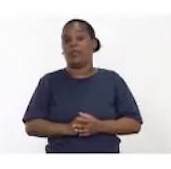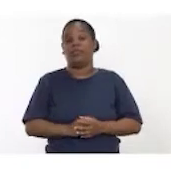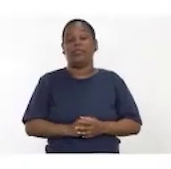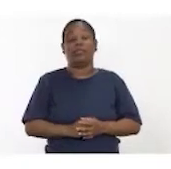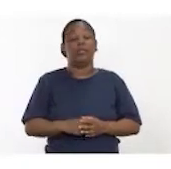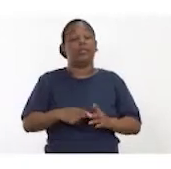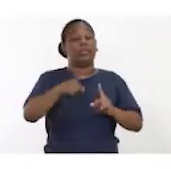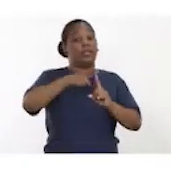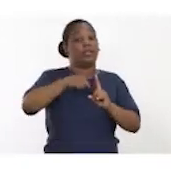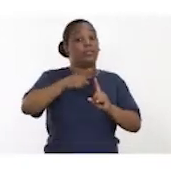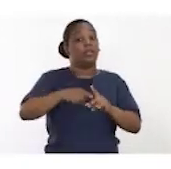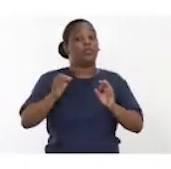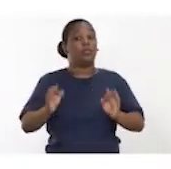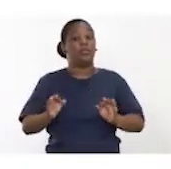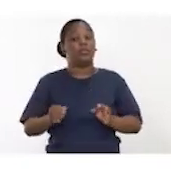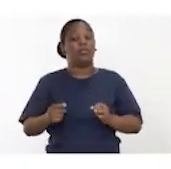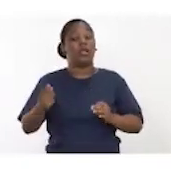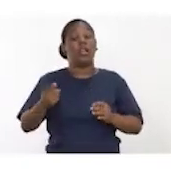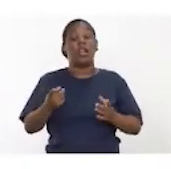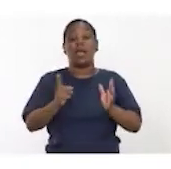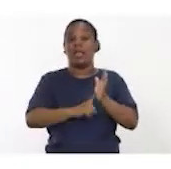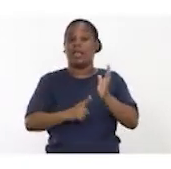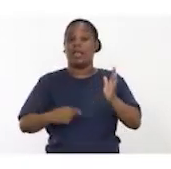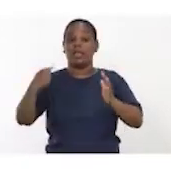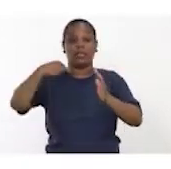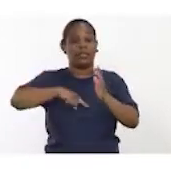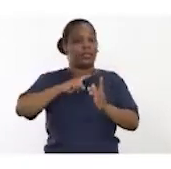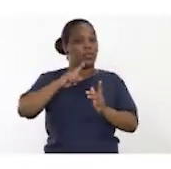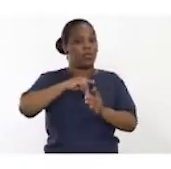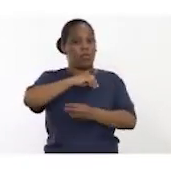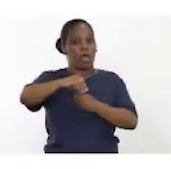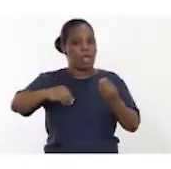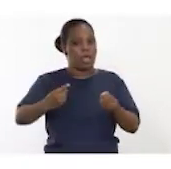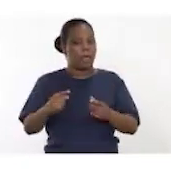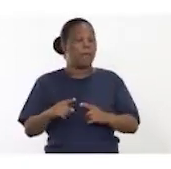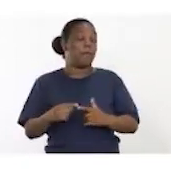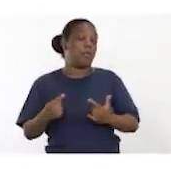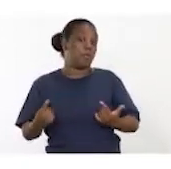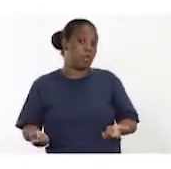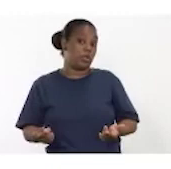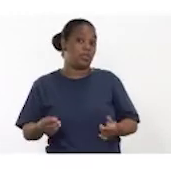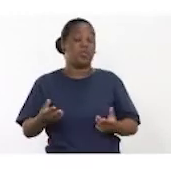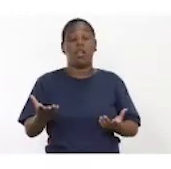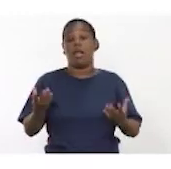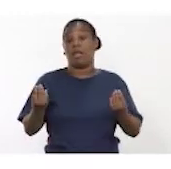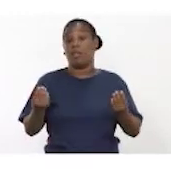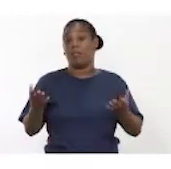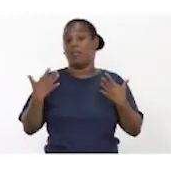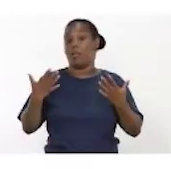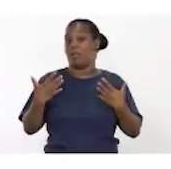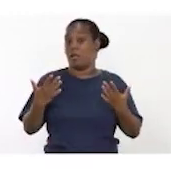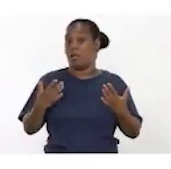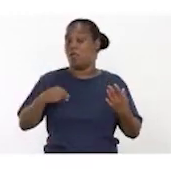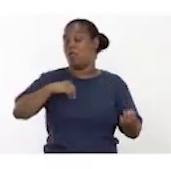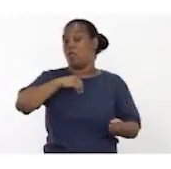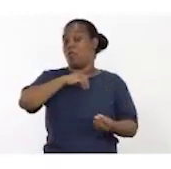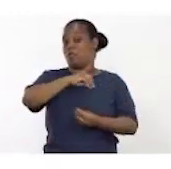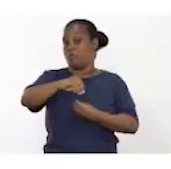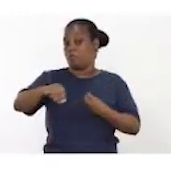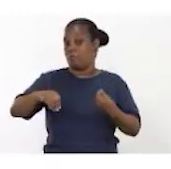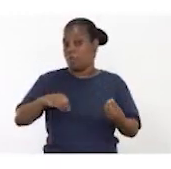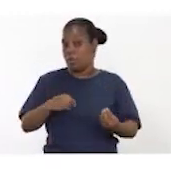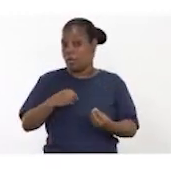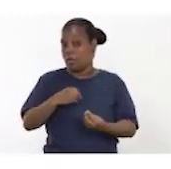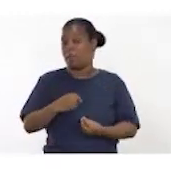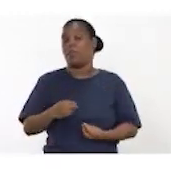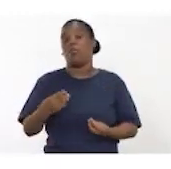la temperatura es constante, la energía interna no varía y por lo tanto la cantidad de calor varía por el